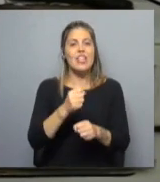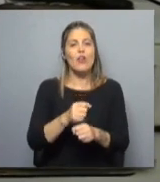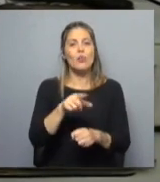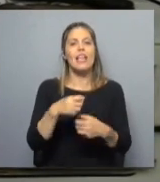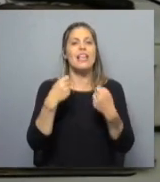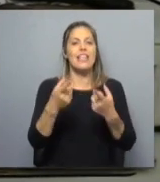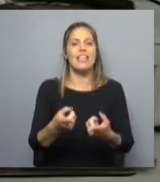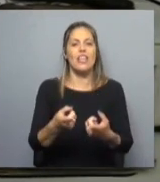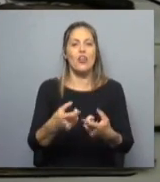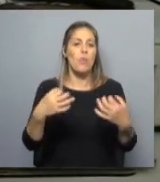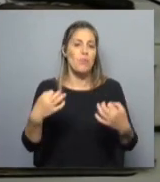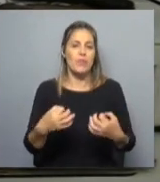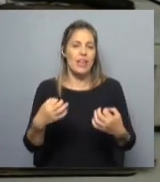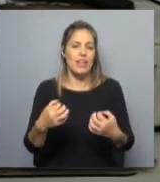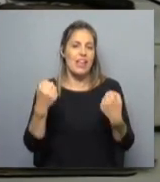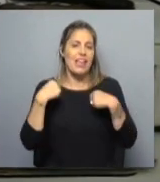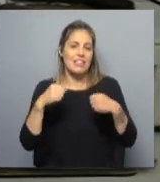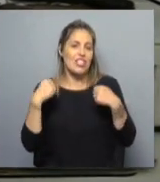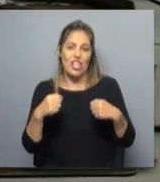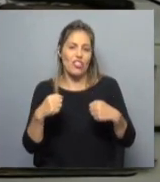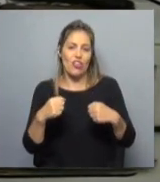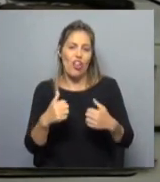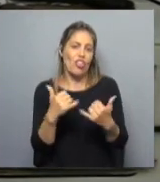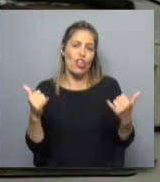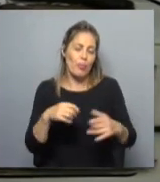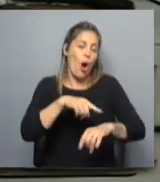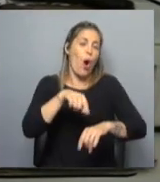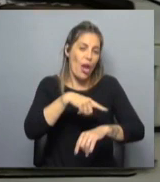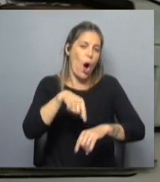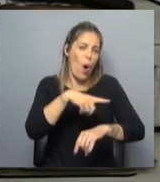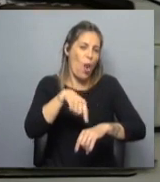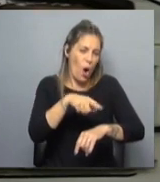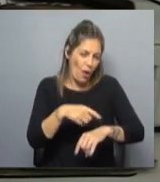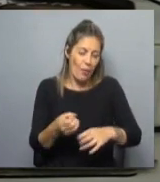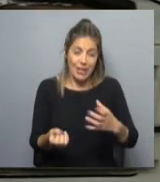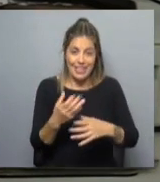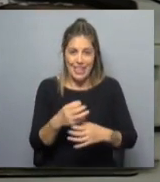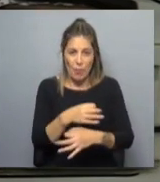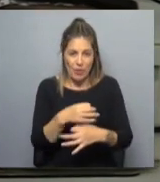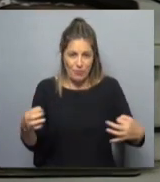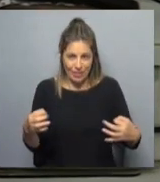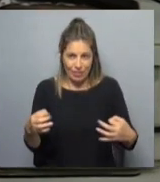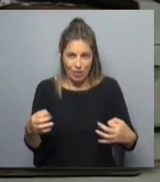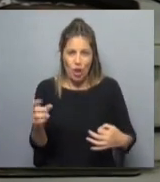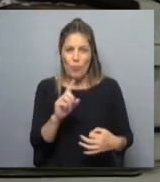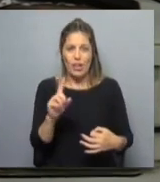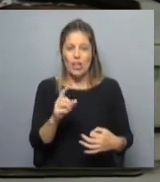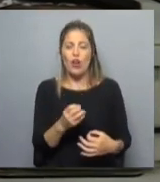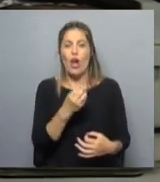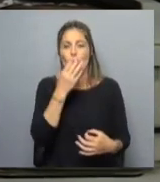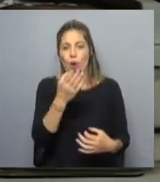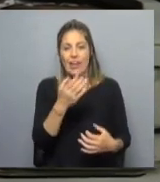fue? Bien, ensayábamos como locas, todo el tiempo, horas y horas y horas, para que saliera perfecto, porque tampoco éramos muy